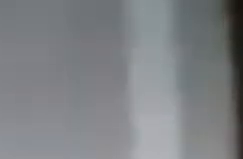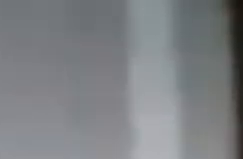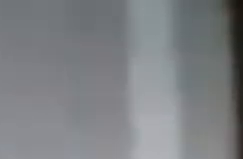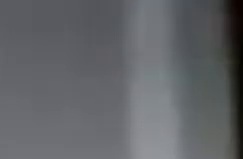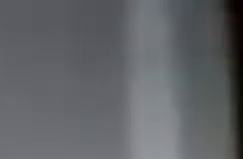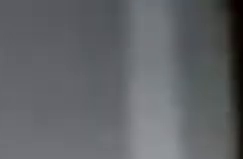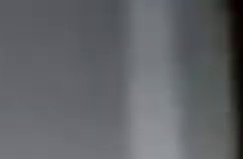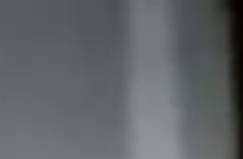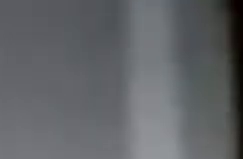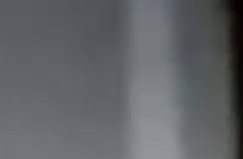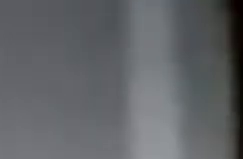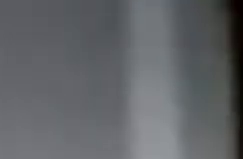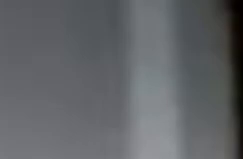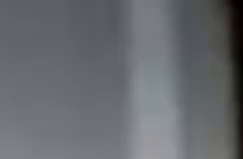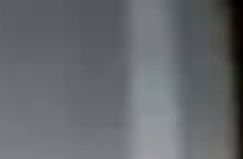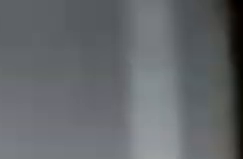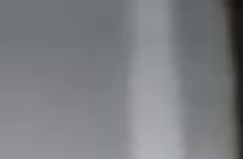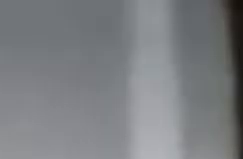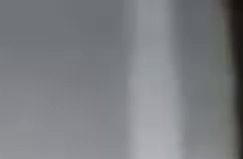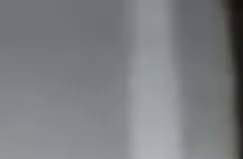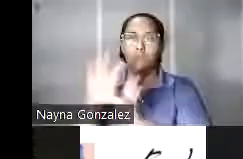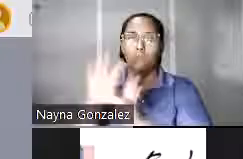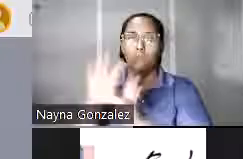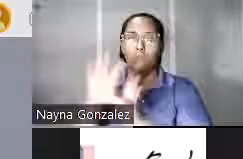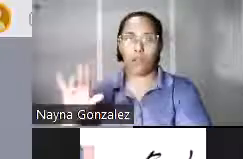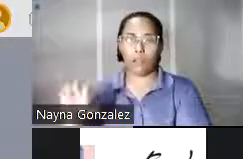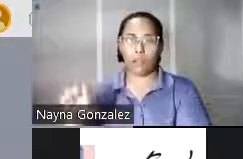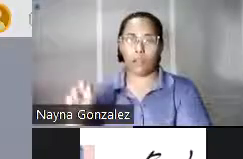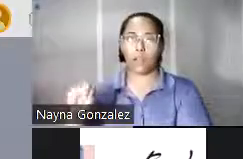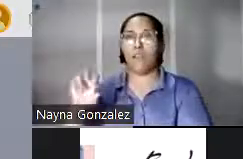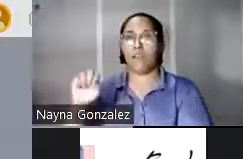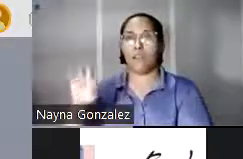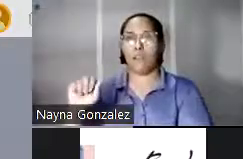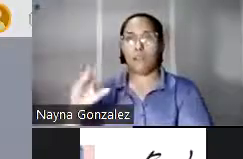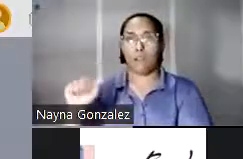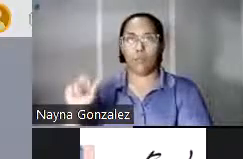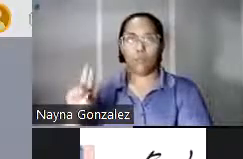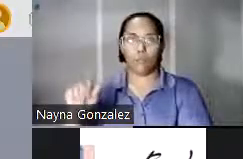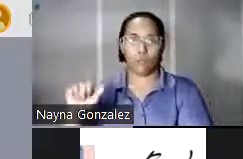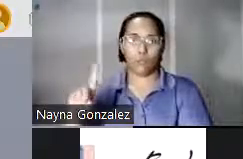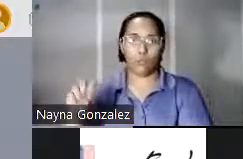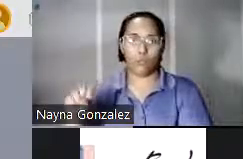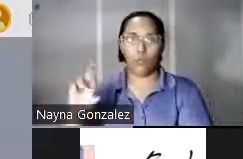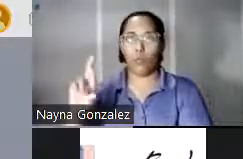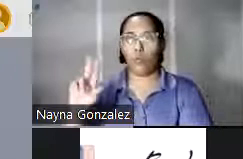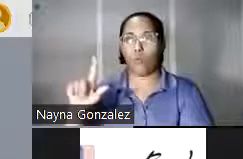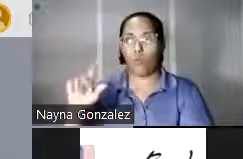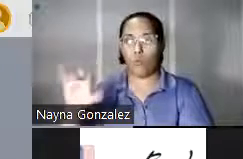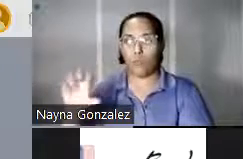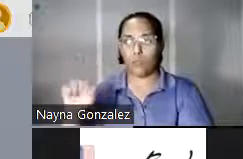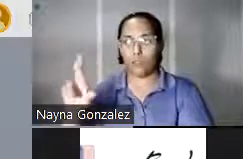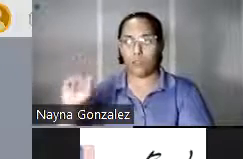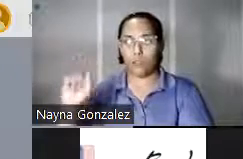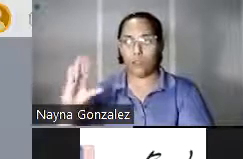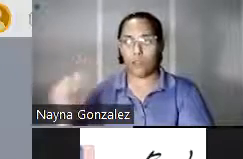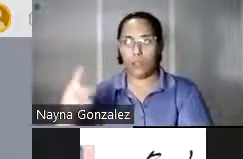Figuras como Joaquín Augusti, Facundo Hueso, Enrique Camuñas, Luis Rezach y Jesús T.